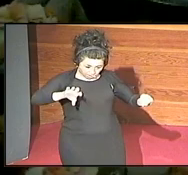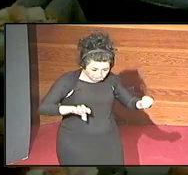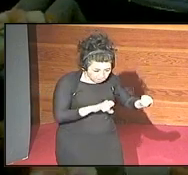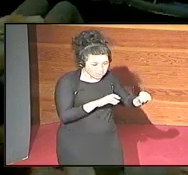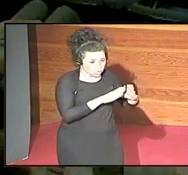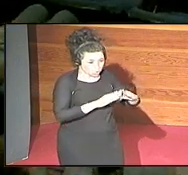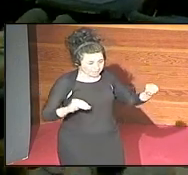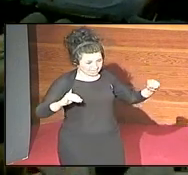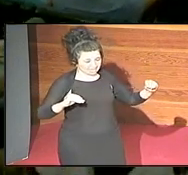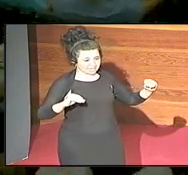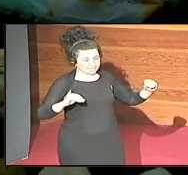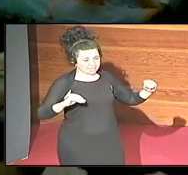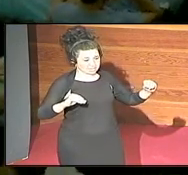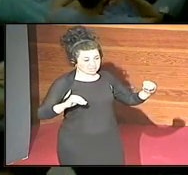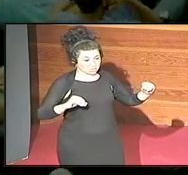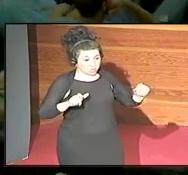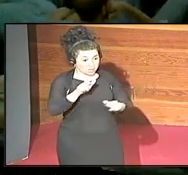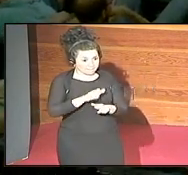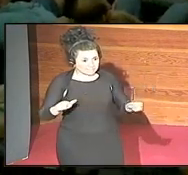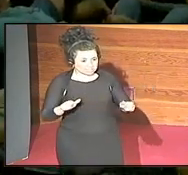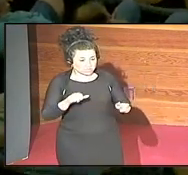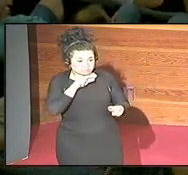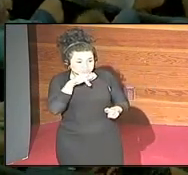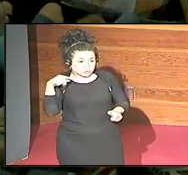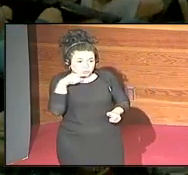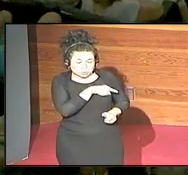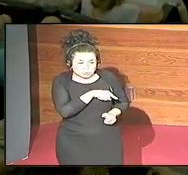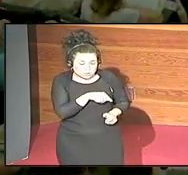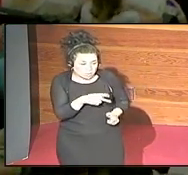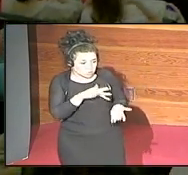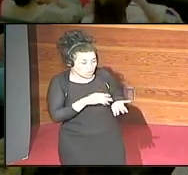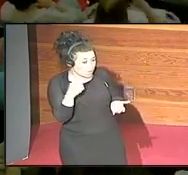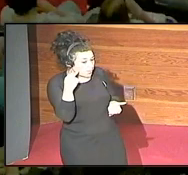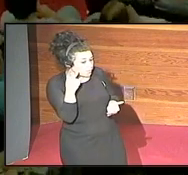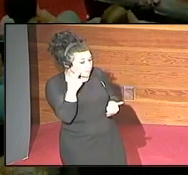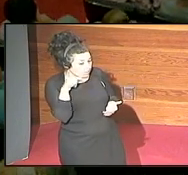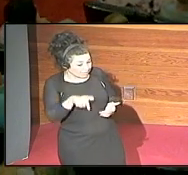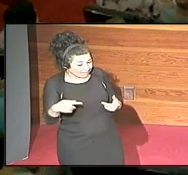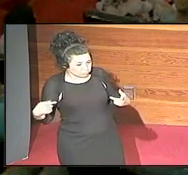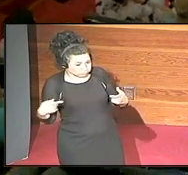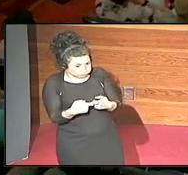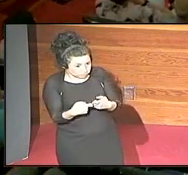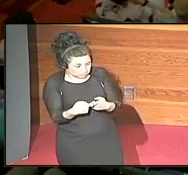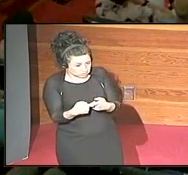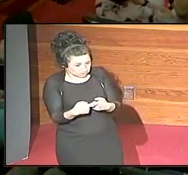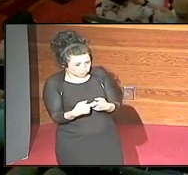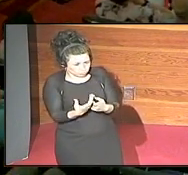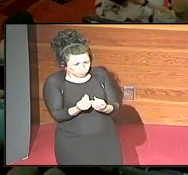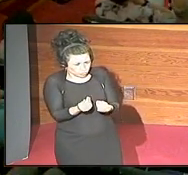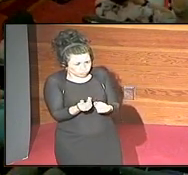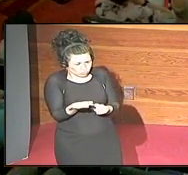Esa población rusófona tuvo miedo y hubo una guerra ahí importante, con muchos